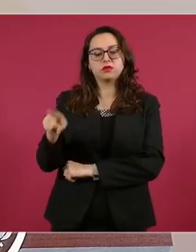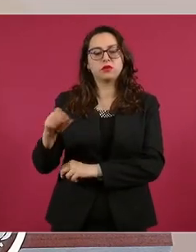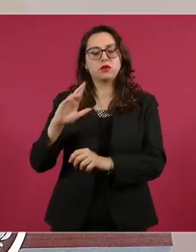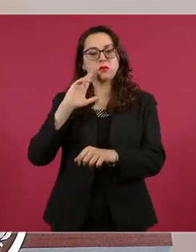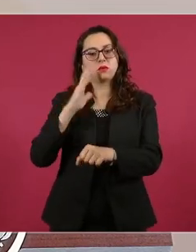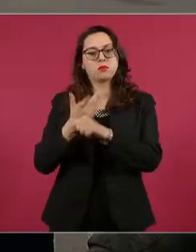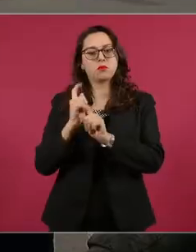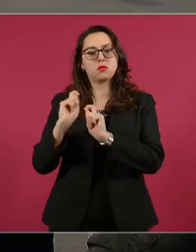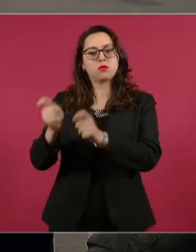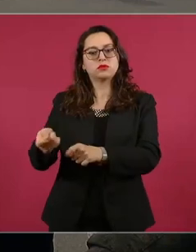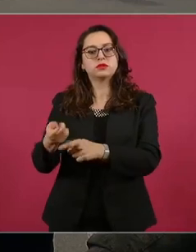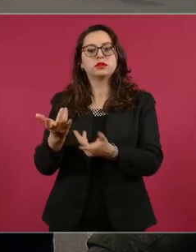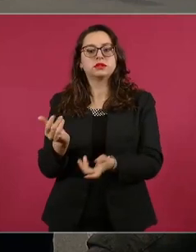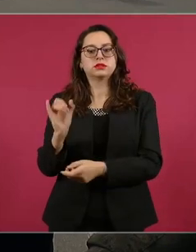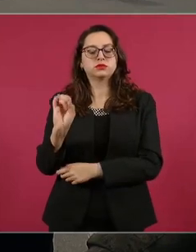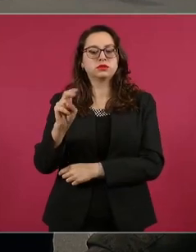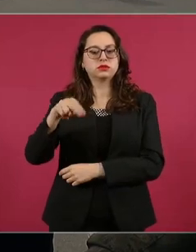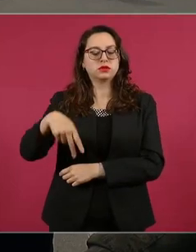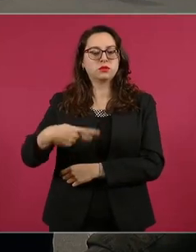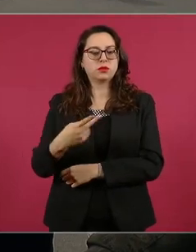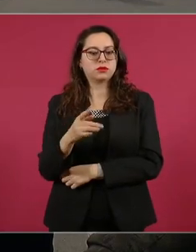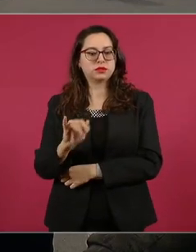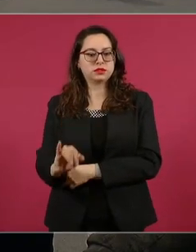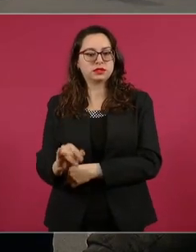Nacional de Pueblos Indígenas, que nos va a dar